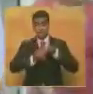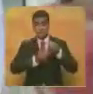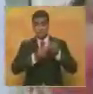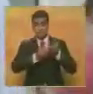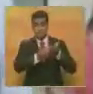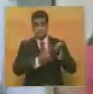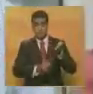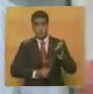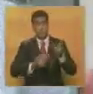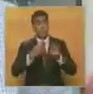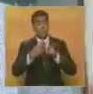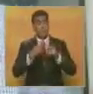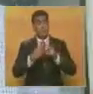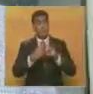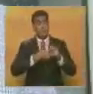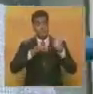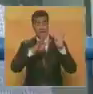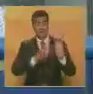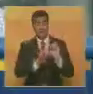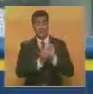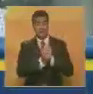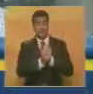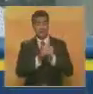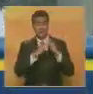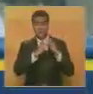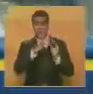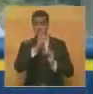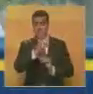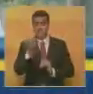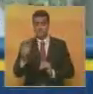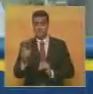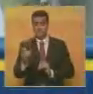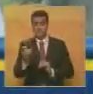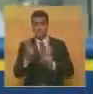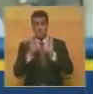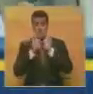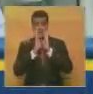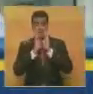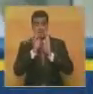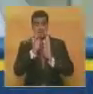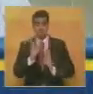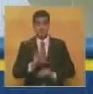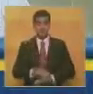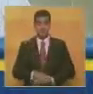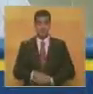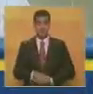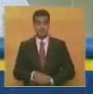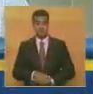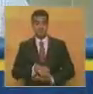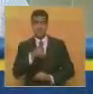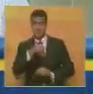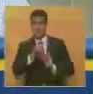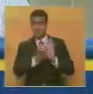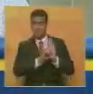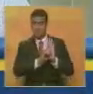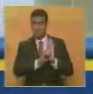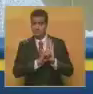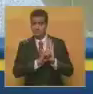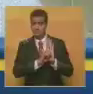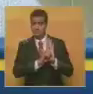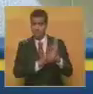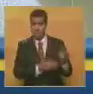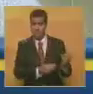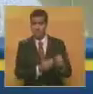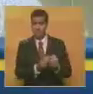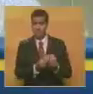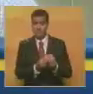documento pone en riesgo de ir a prisión y convertirse a todos los ciudadanos en delatores. Este instrumento, si lo